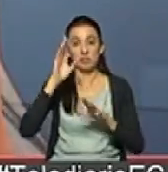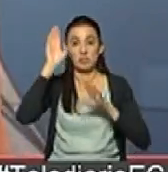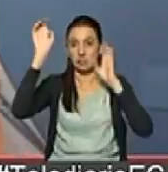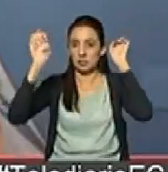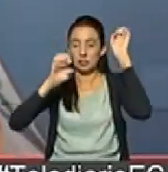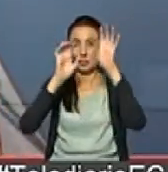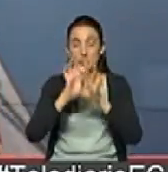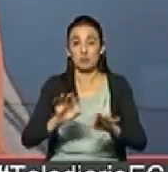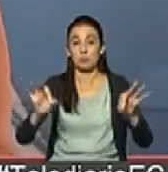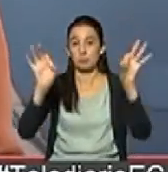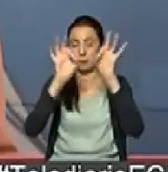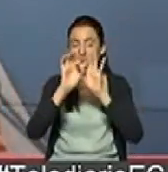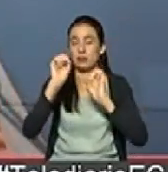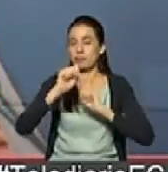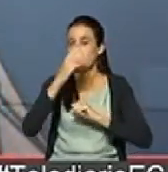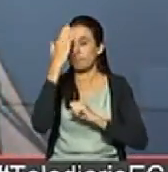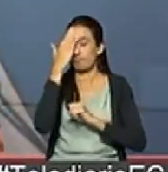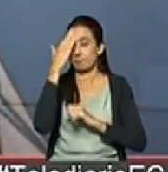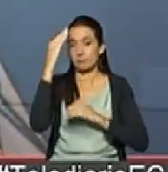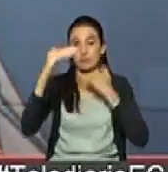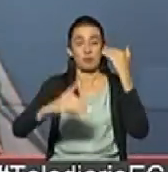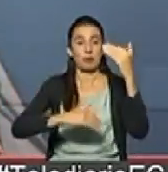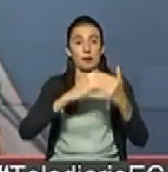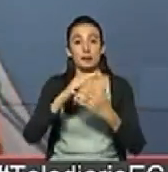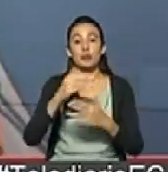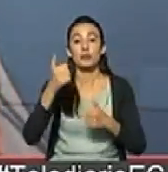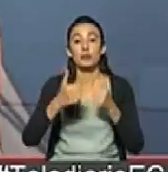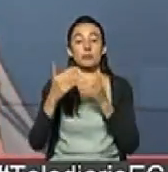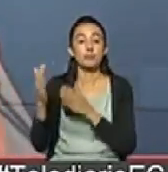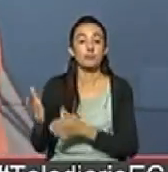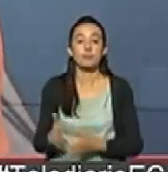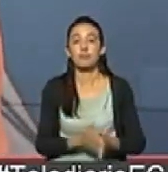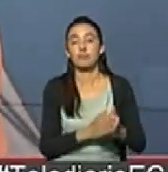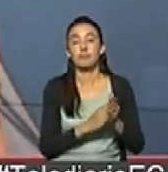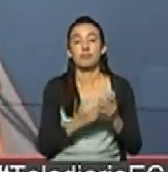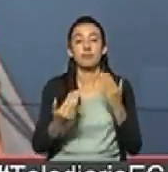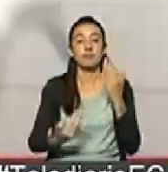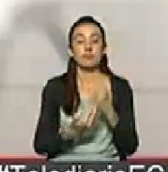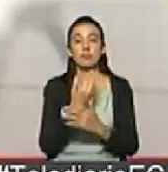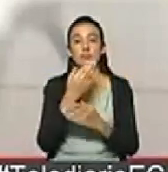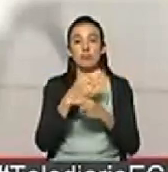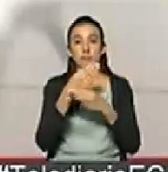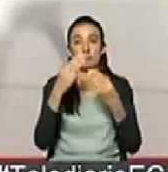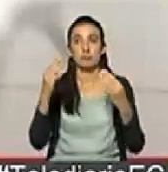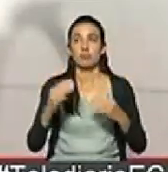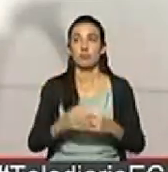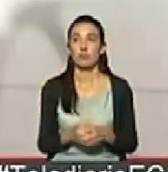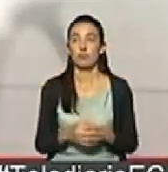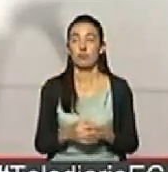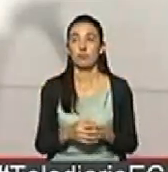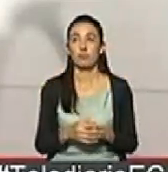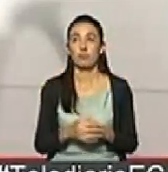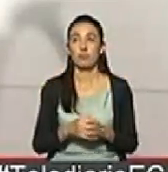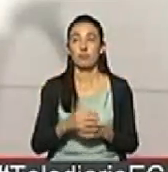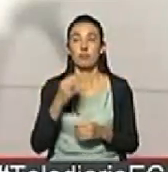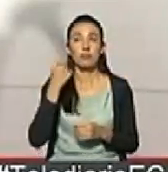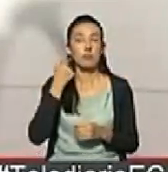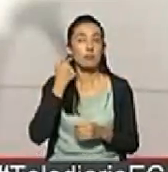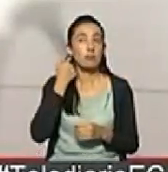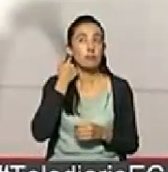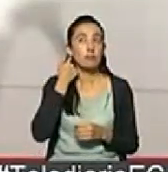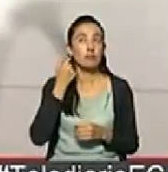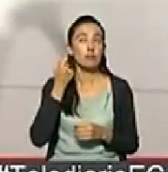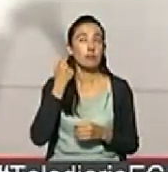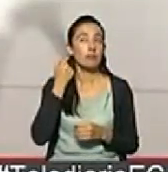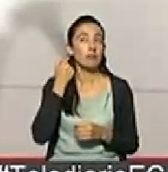es importante conocer ¿cuáles son pues los nuevos métodos que se utilizan? Podríamos, como dije, es un siglo en